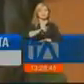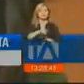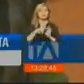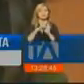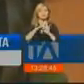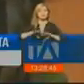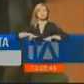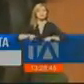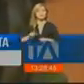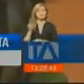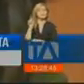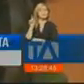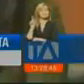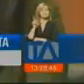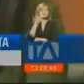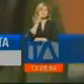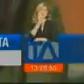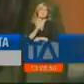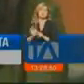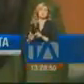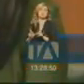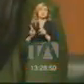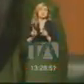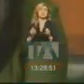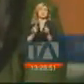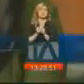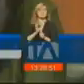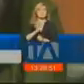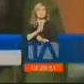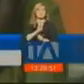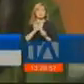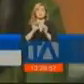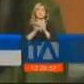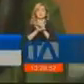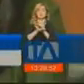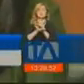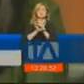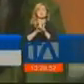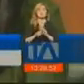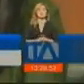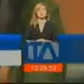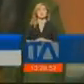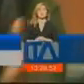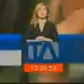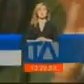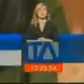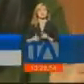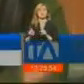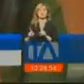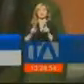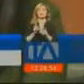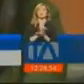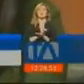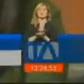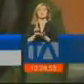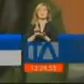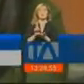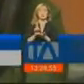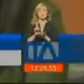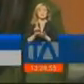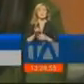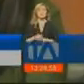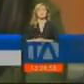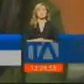cohecho, dice estar lista. Todo un equipo técnico jurídico se ha preocupado de preparar durante estas semanas que hemos